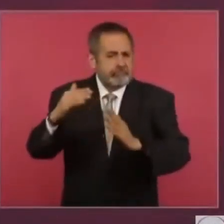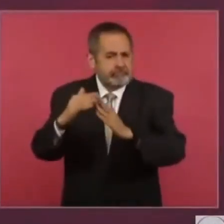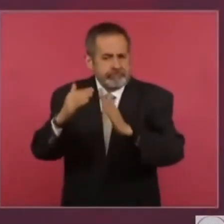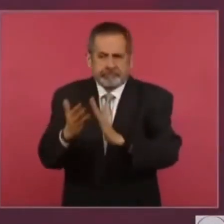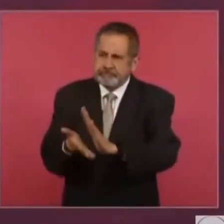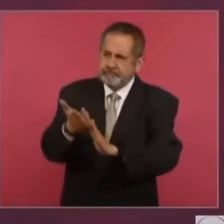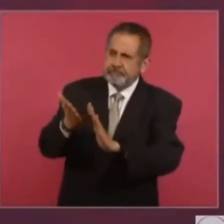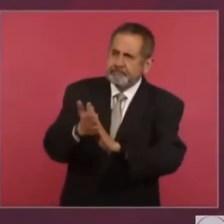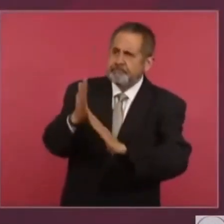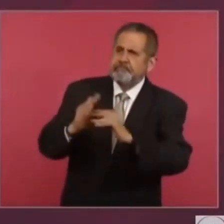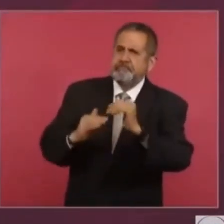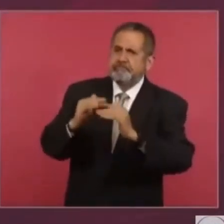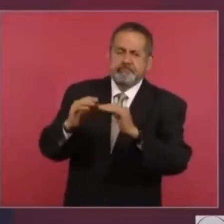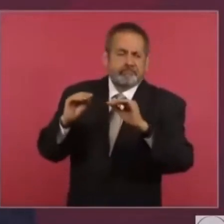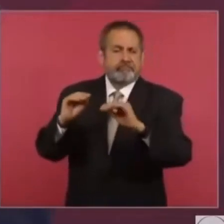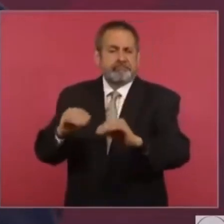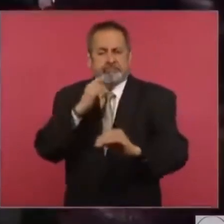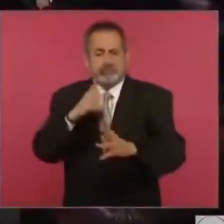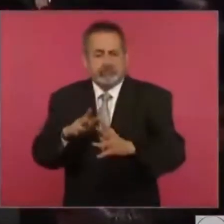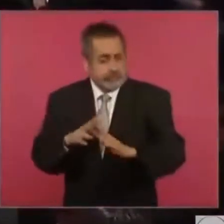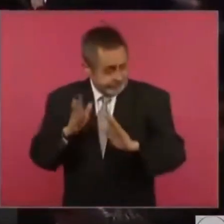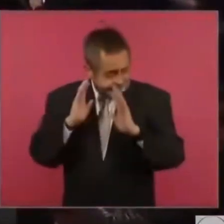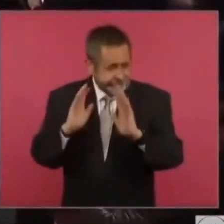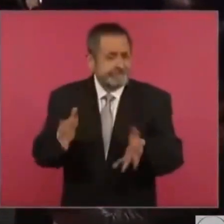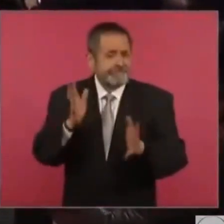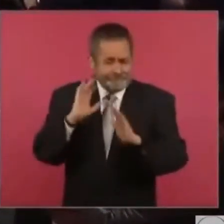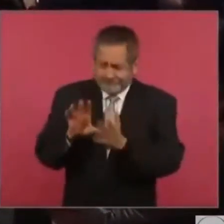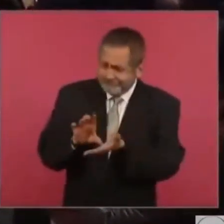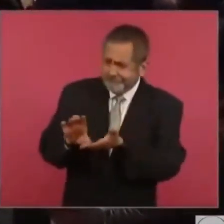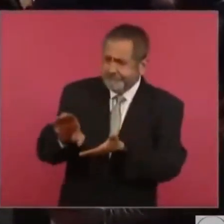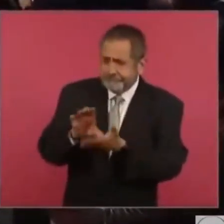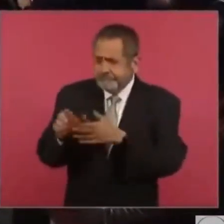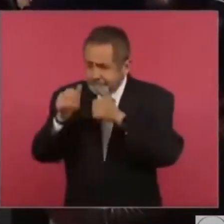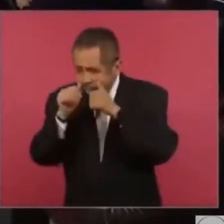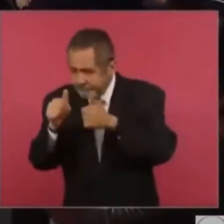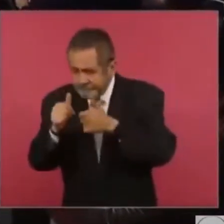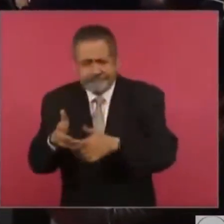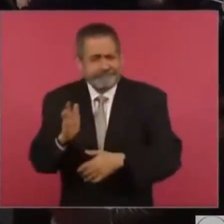viviendas, que ya están recibiendo,